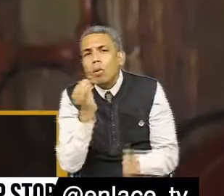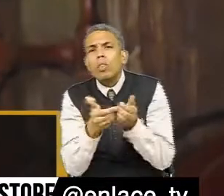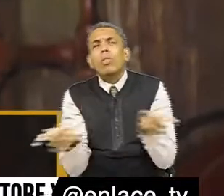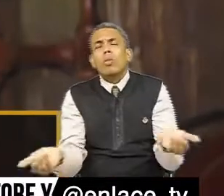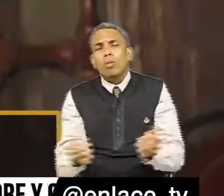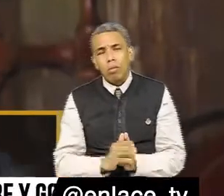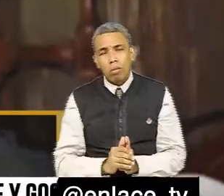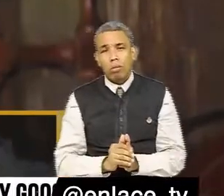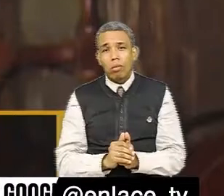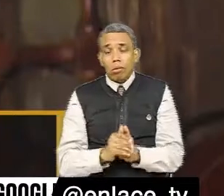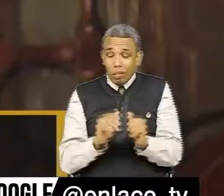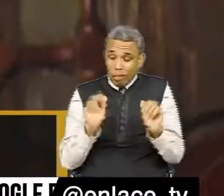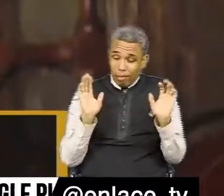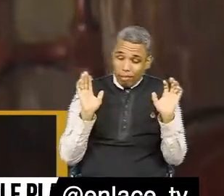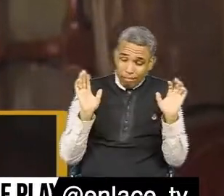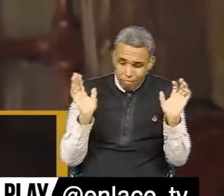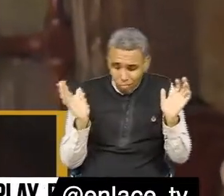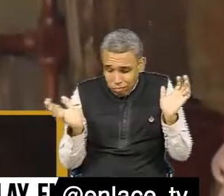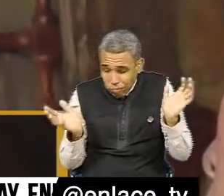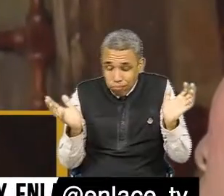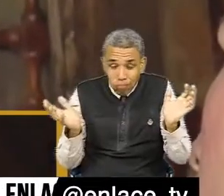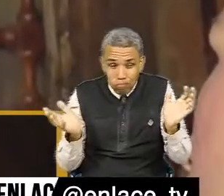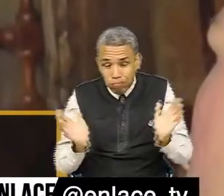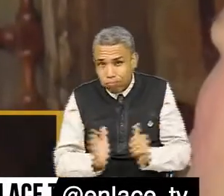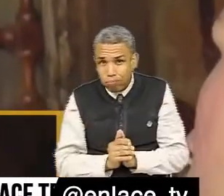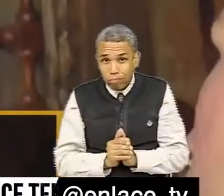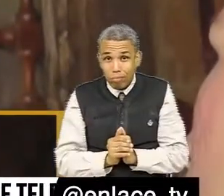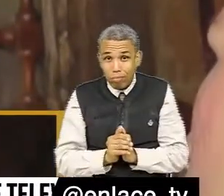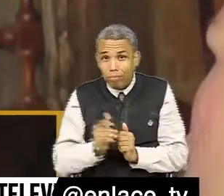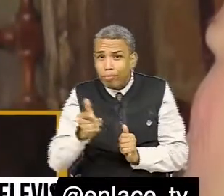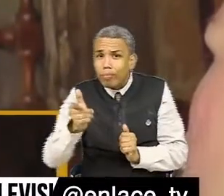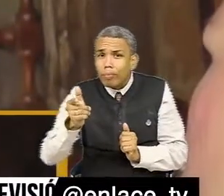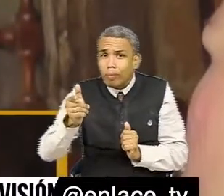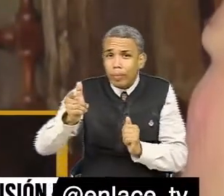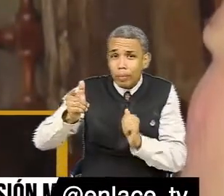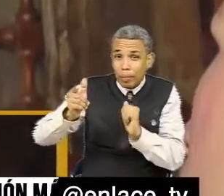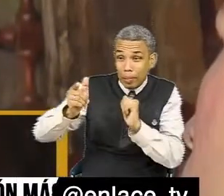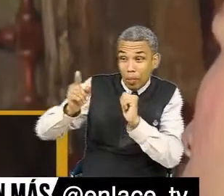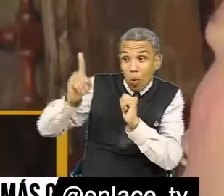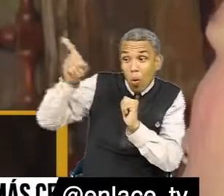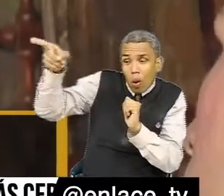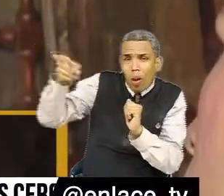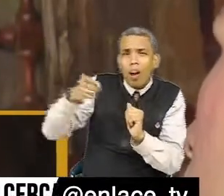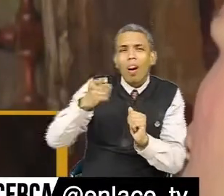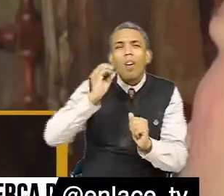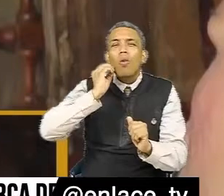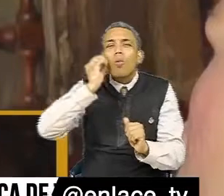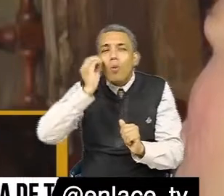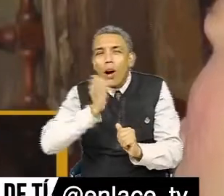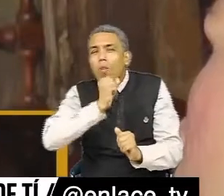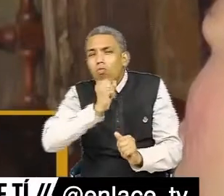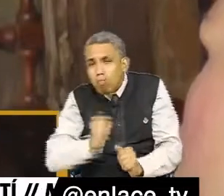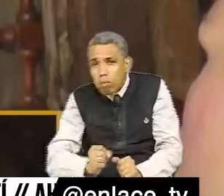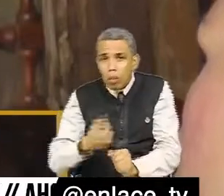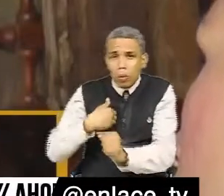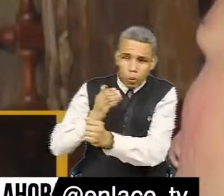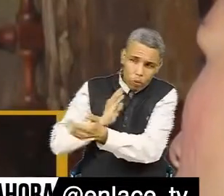porque la muchacha a veces yo en los comedores hago el desayuno